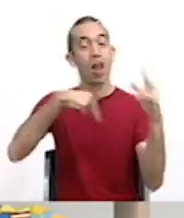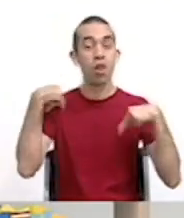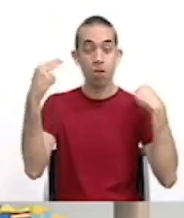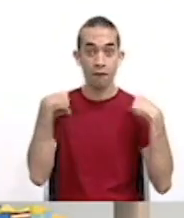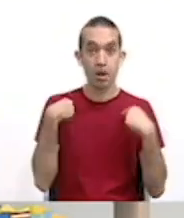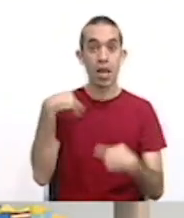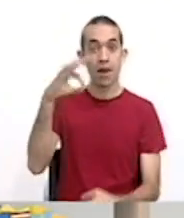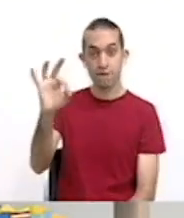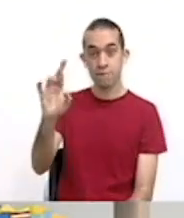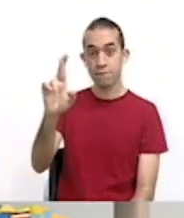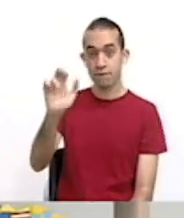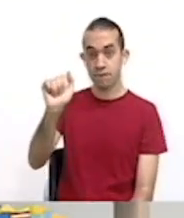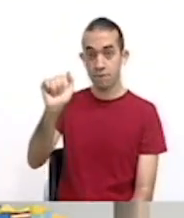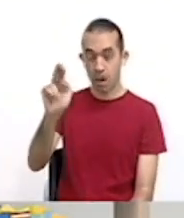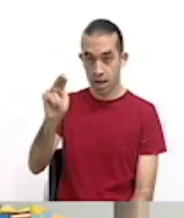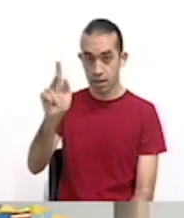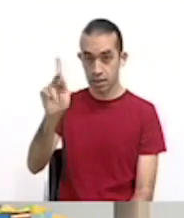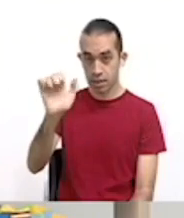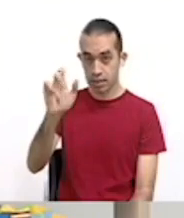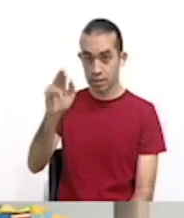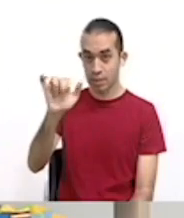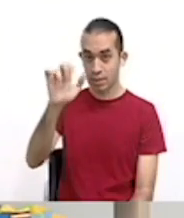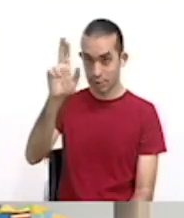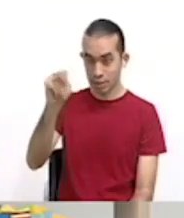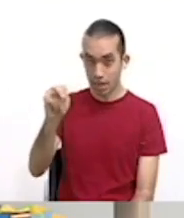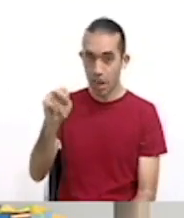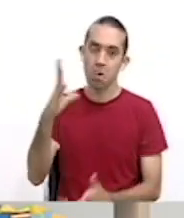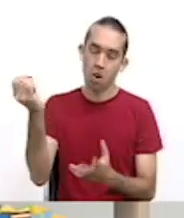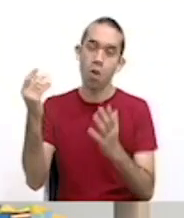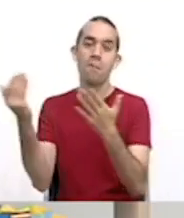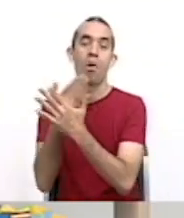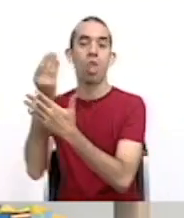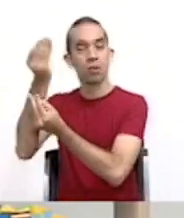de Frankenstein o El moderno Prometeo, van a